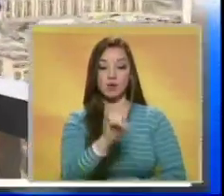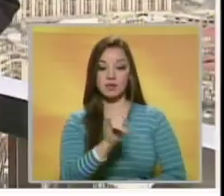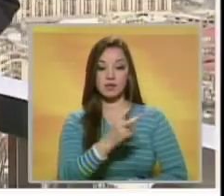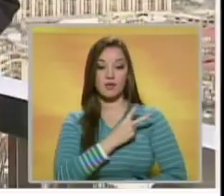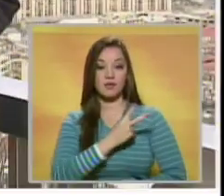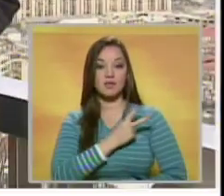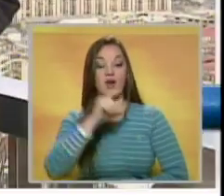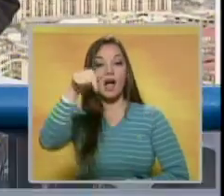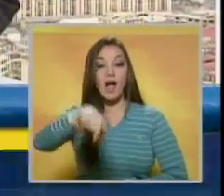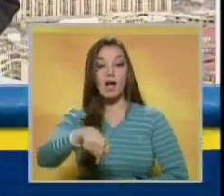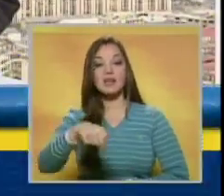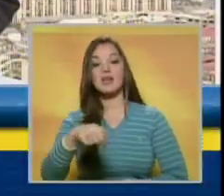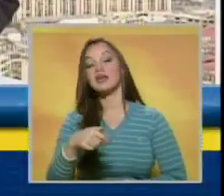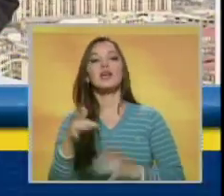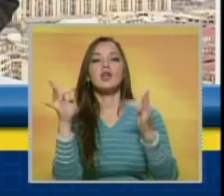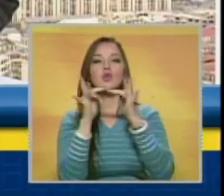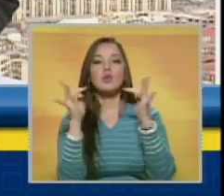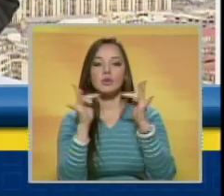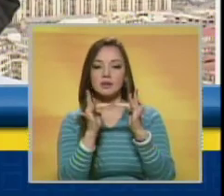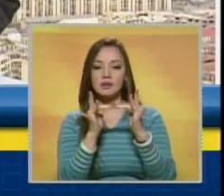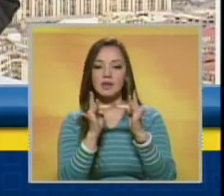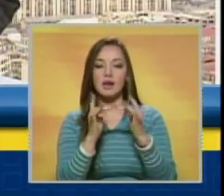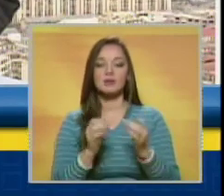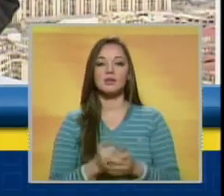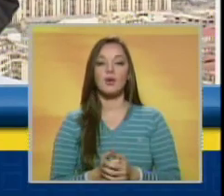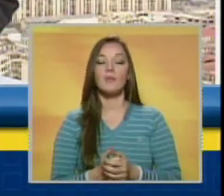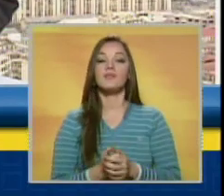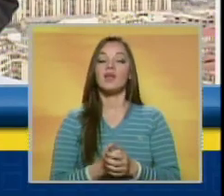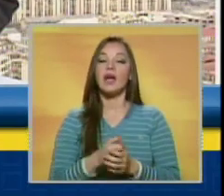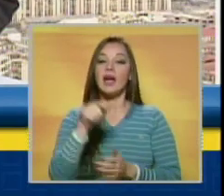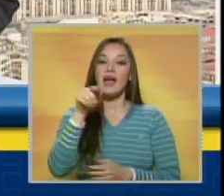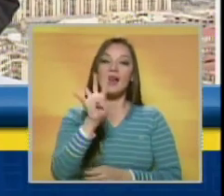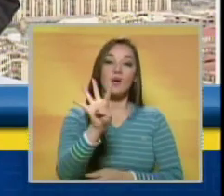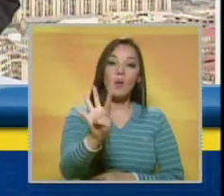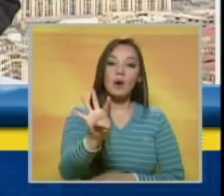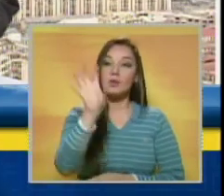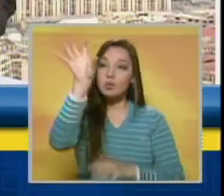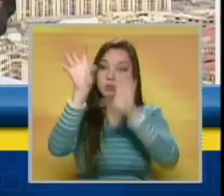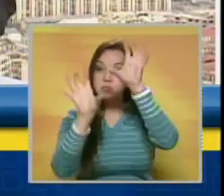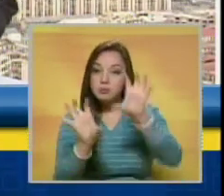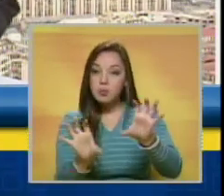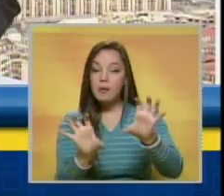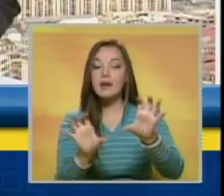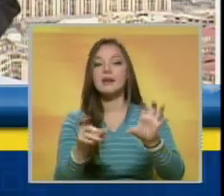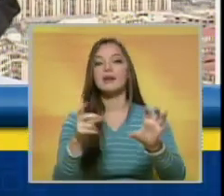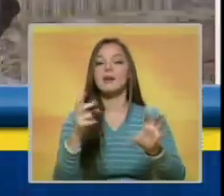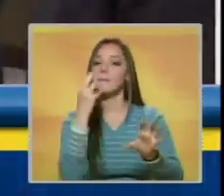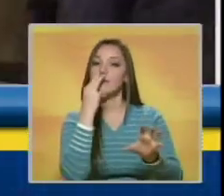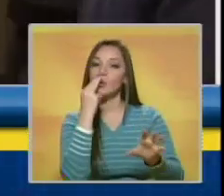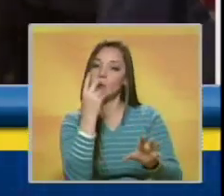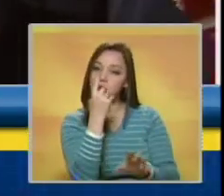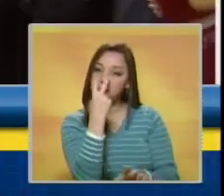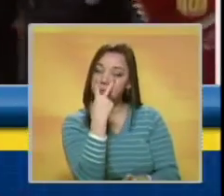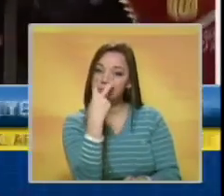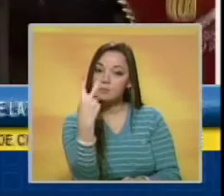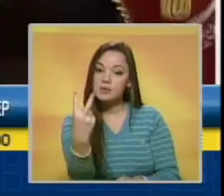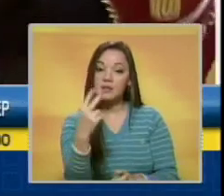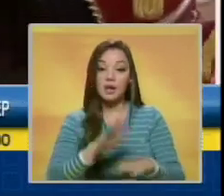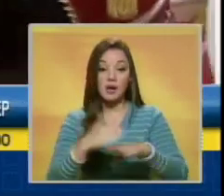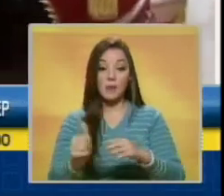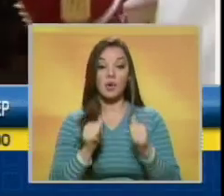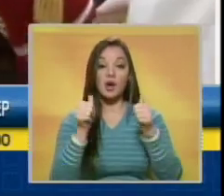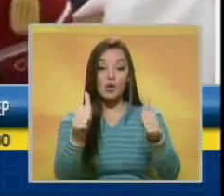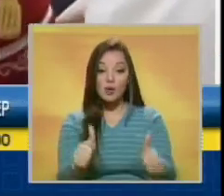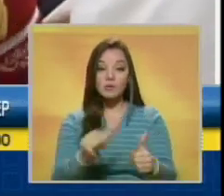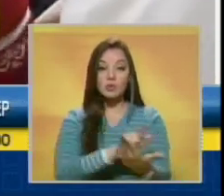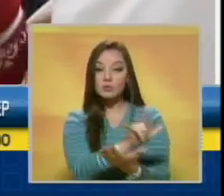contacto desde Argel, en Argelia, cuarta parada del presidente de la República, Nicolás Maduro, en este periplo que ha emprendido por los países